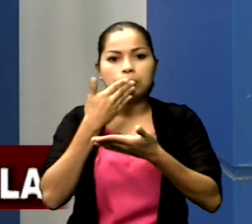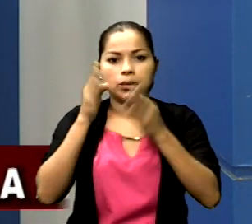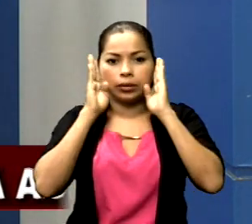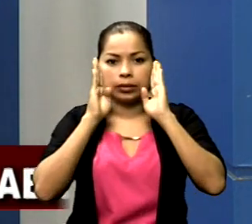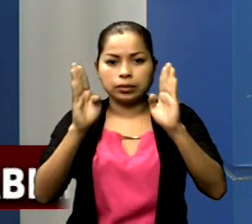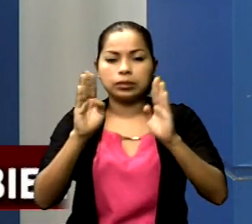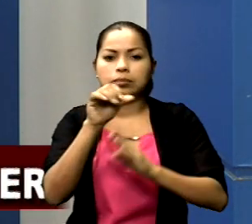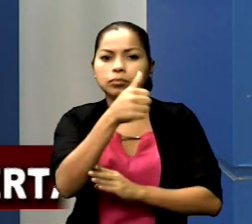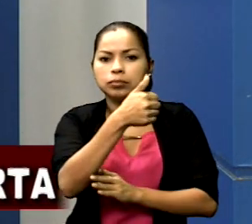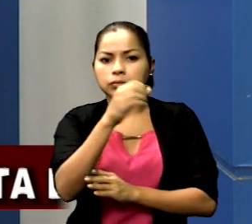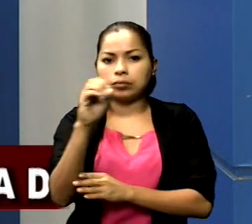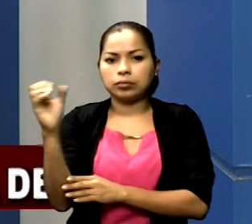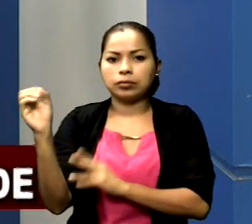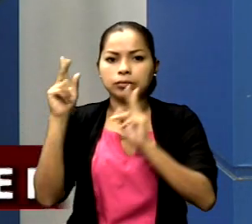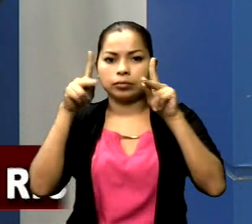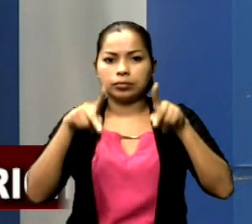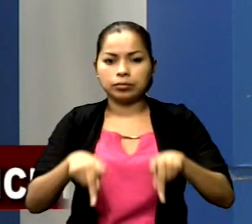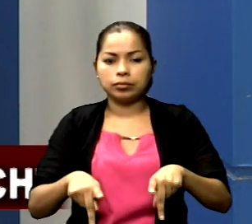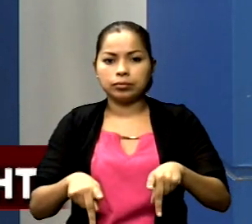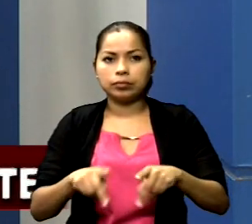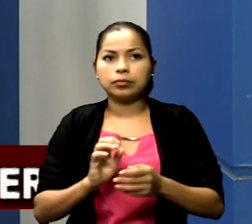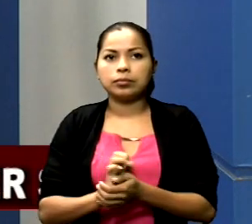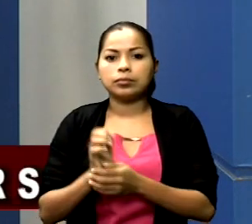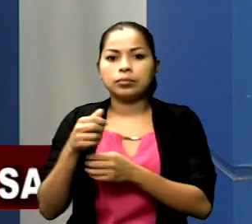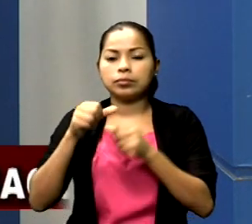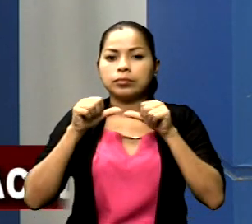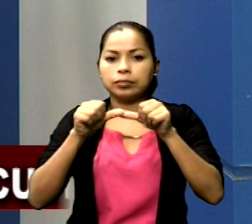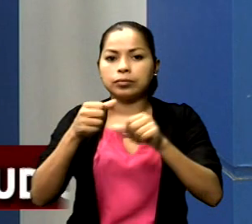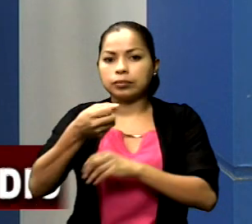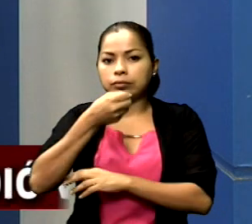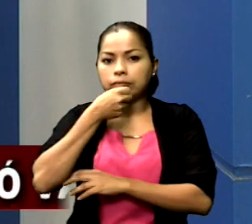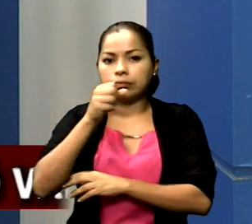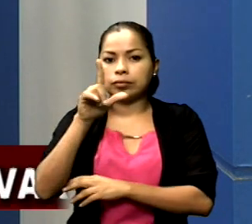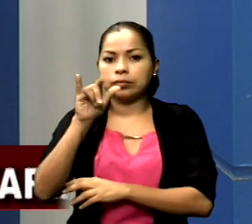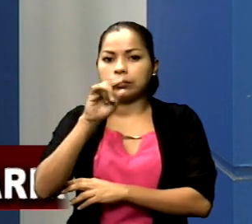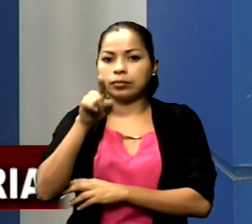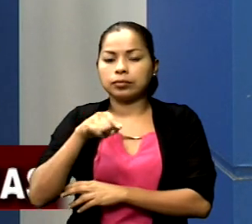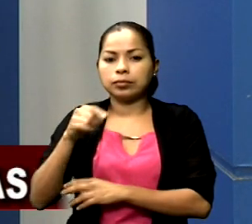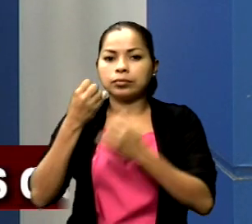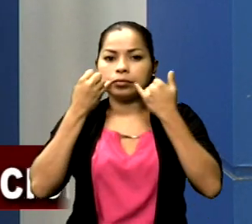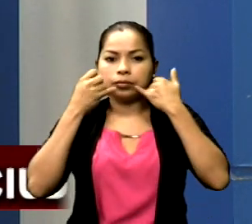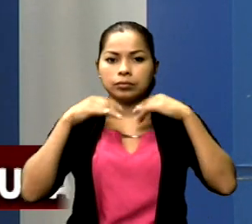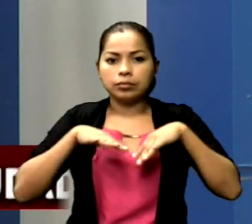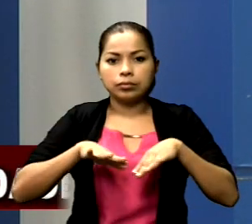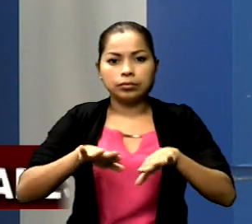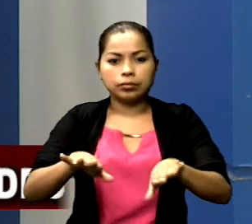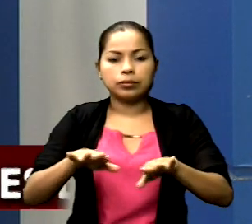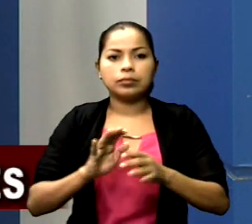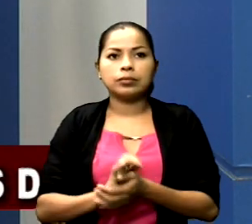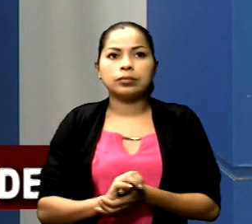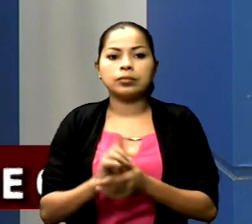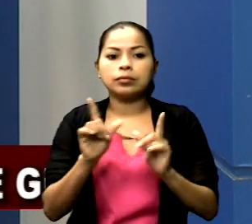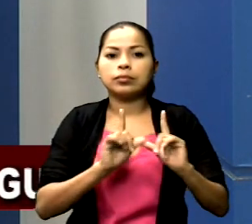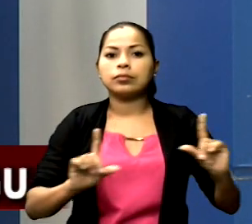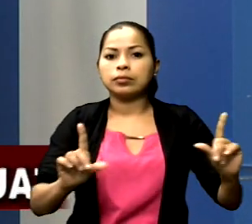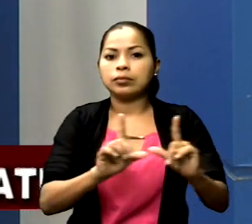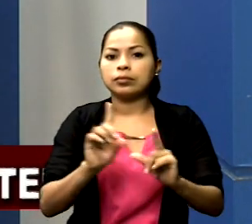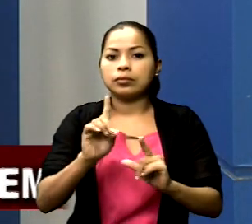a más de 600 pobladores. En el siguiente reporte, Liz Escoto nos informa sobre los